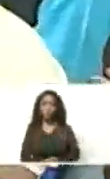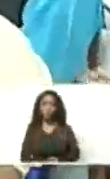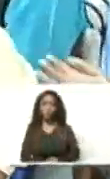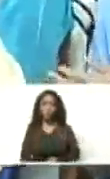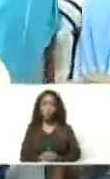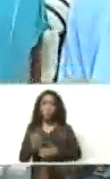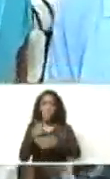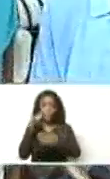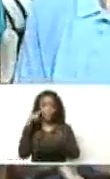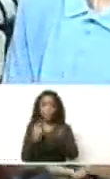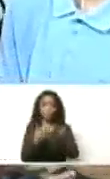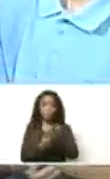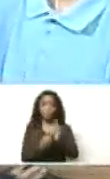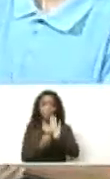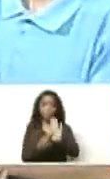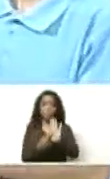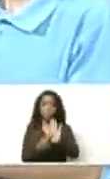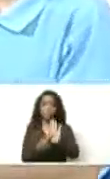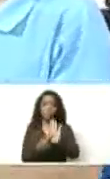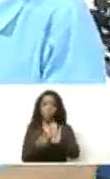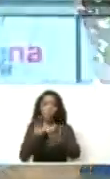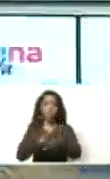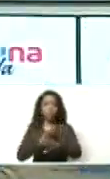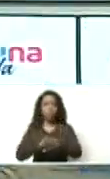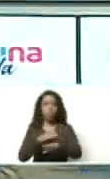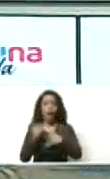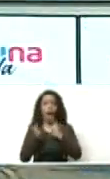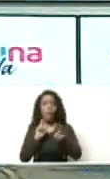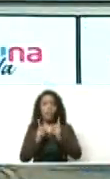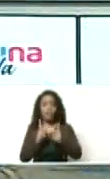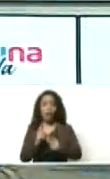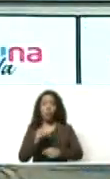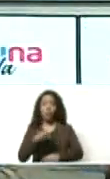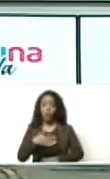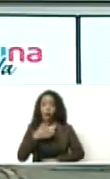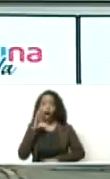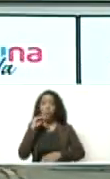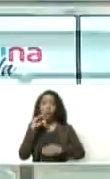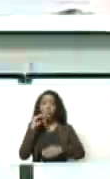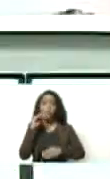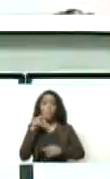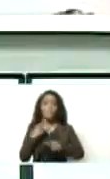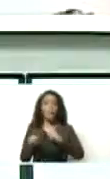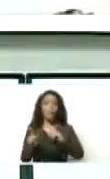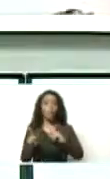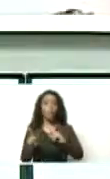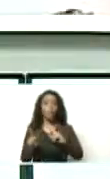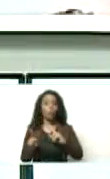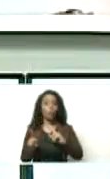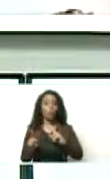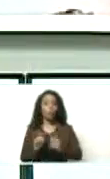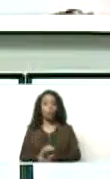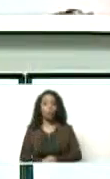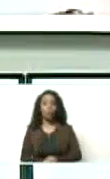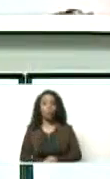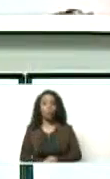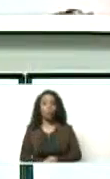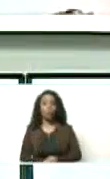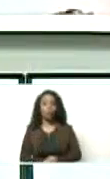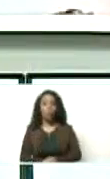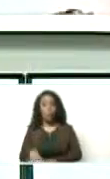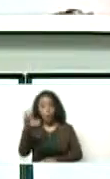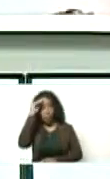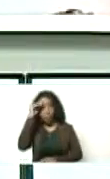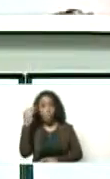Vamos a mostrar, porque a veces uno puede hablar y uno puede hablar, pero uno aprende más con